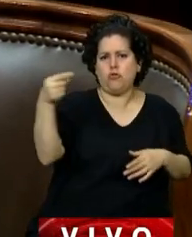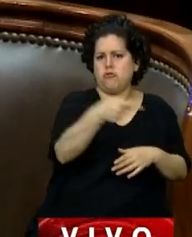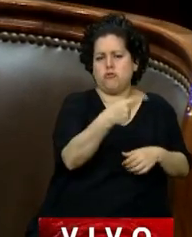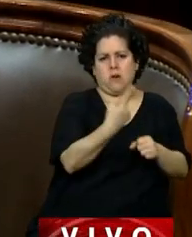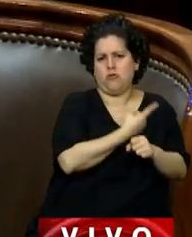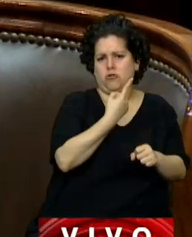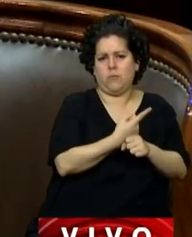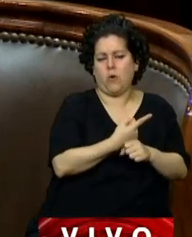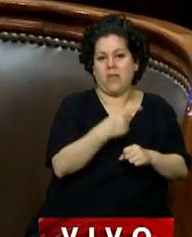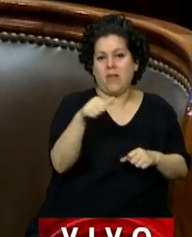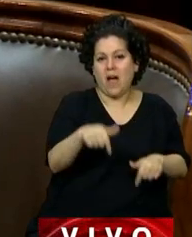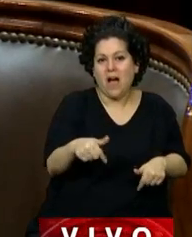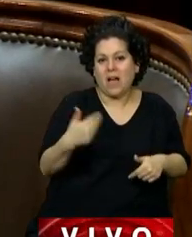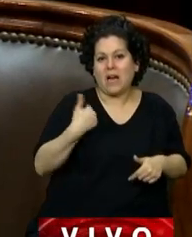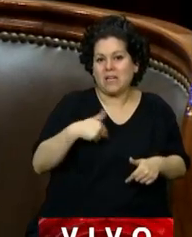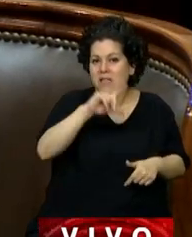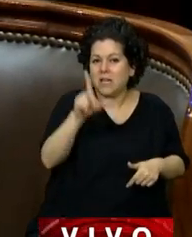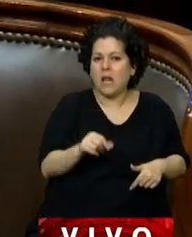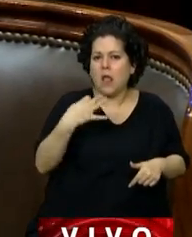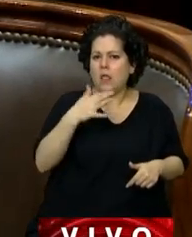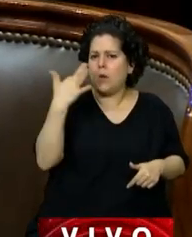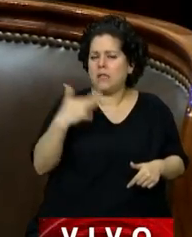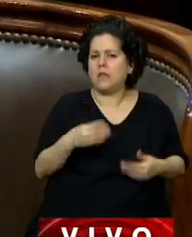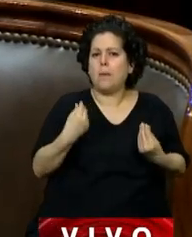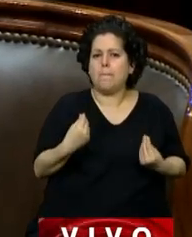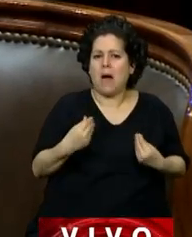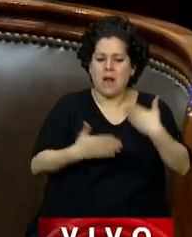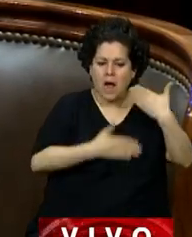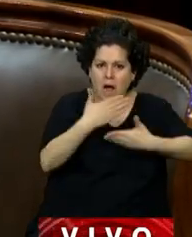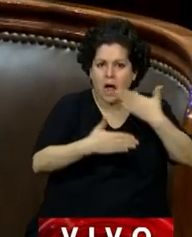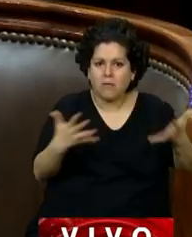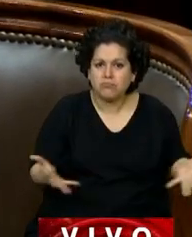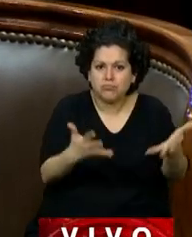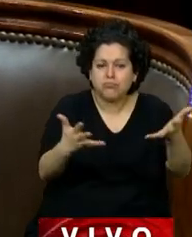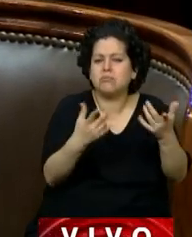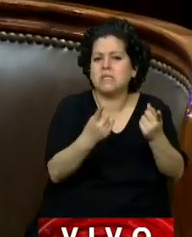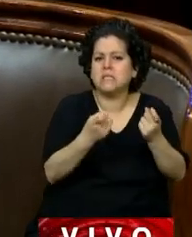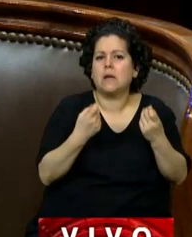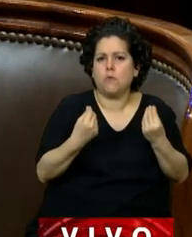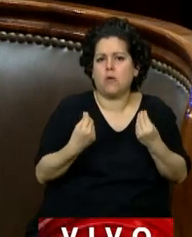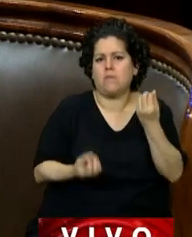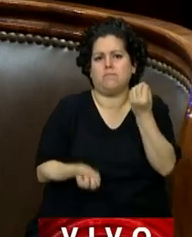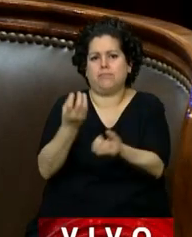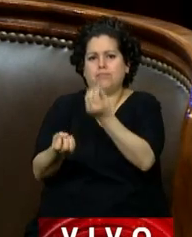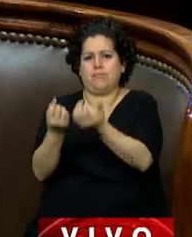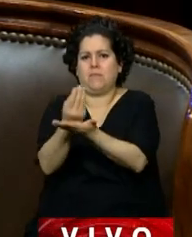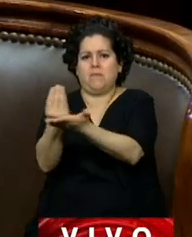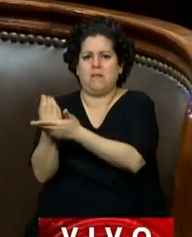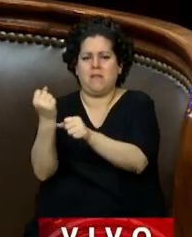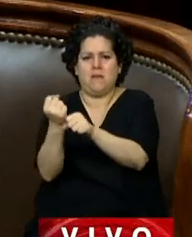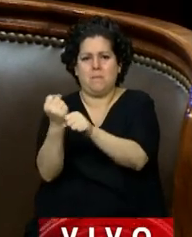en la Argentina tenemos que comprender que para poder salir adelante necesitamos generar empleo